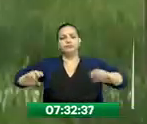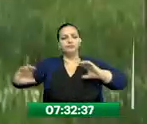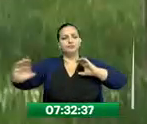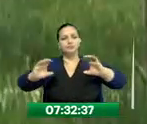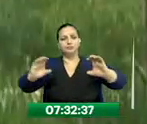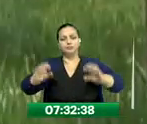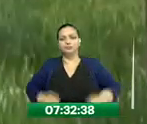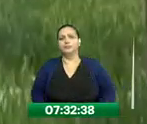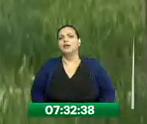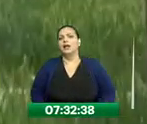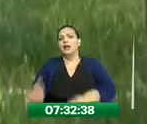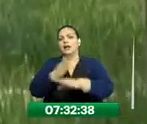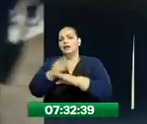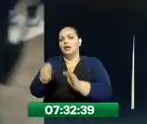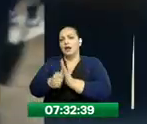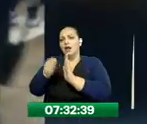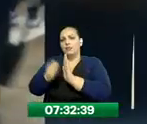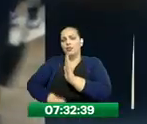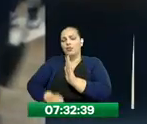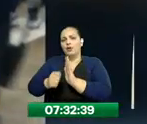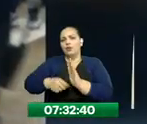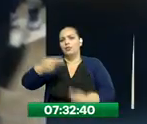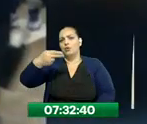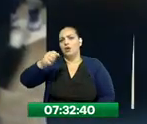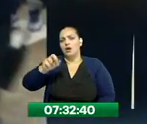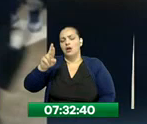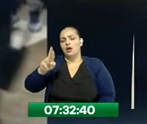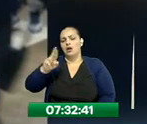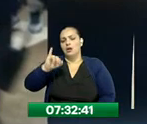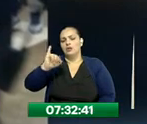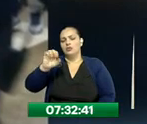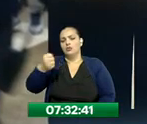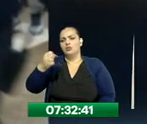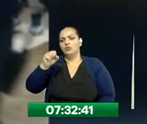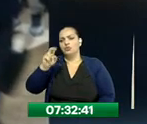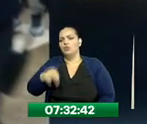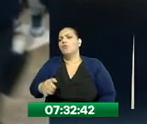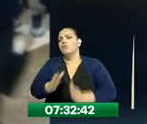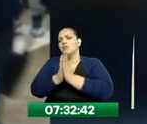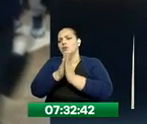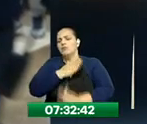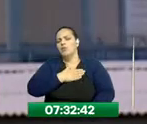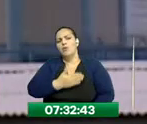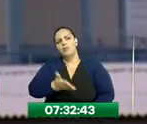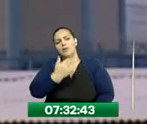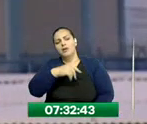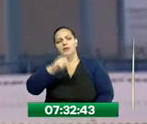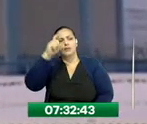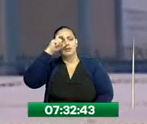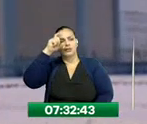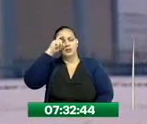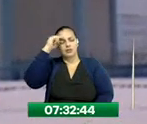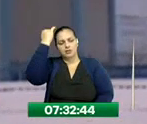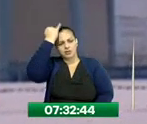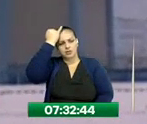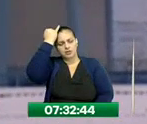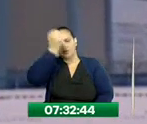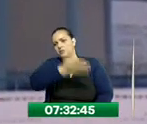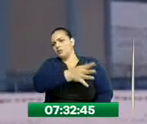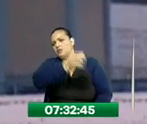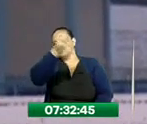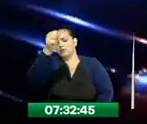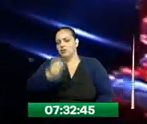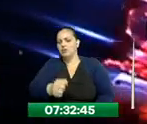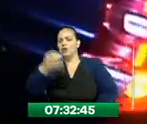por Harrison Salcedo, abogado del ex vicepresidente Jorge Glass. El pasado 29 de mayo la diligencia